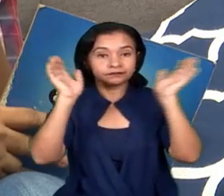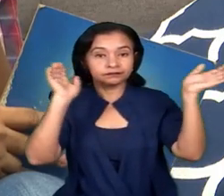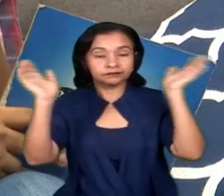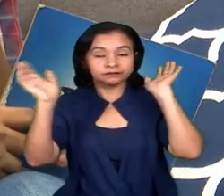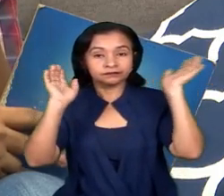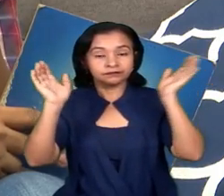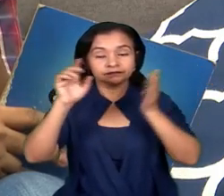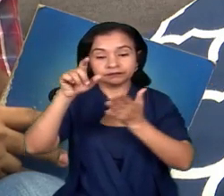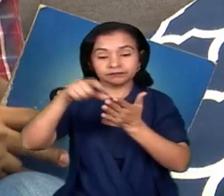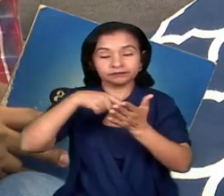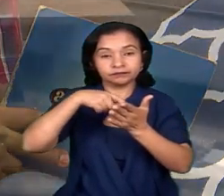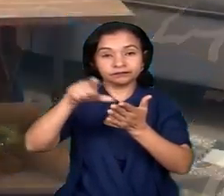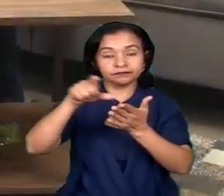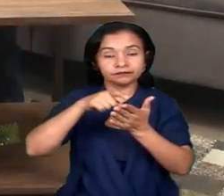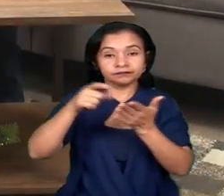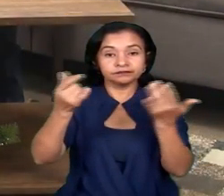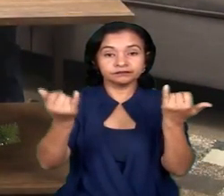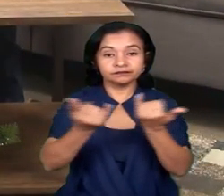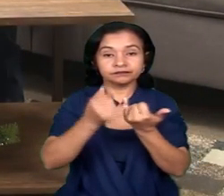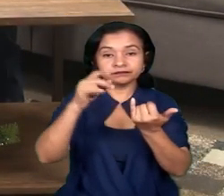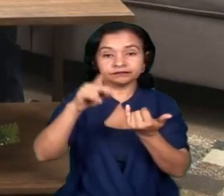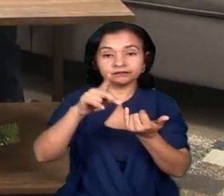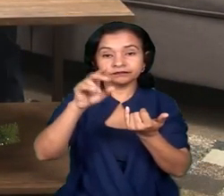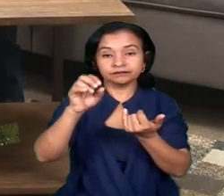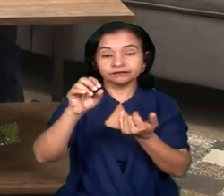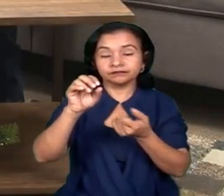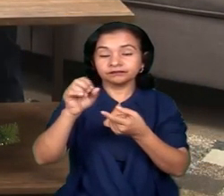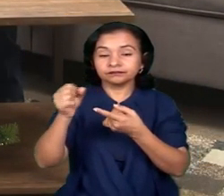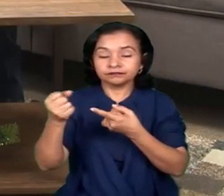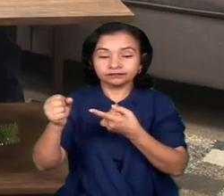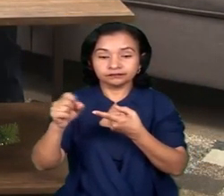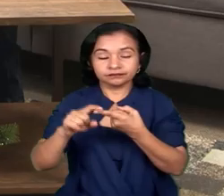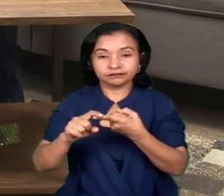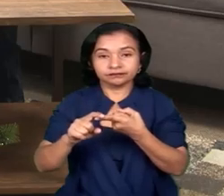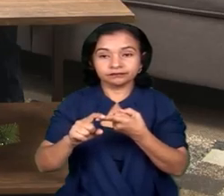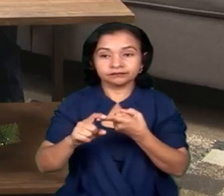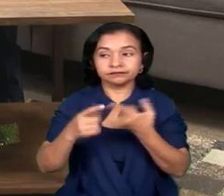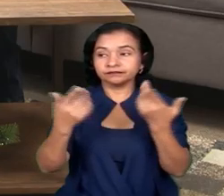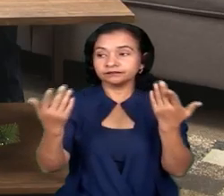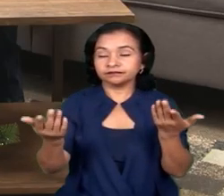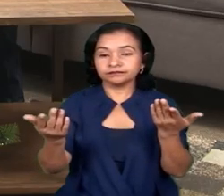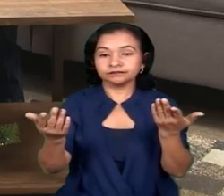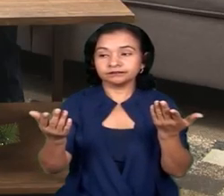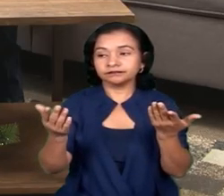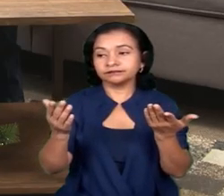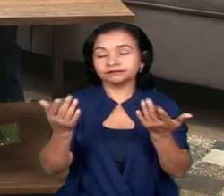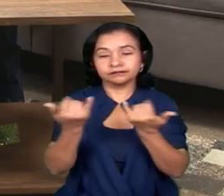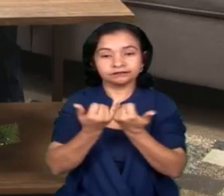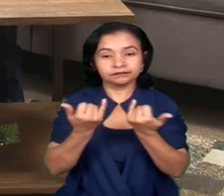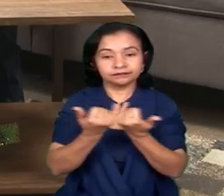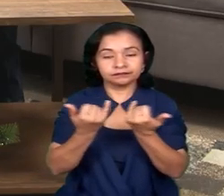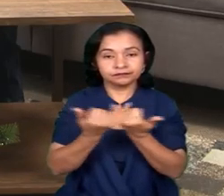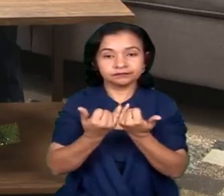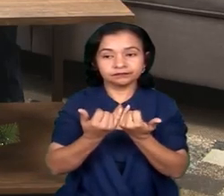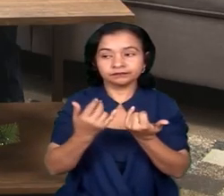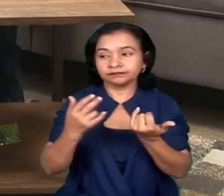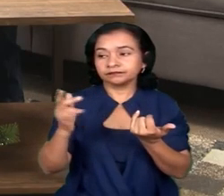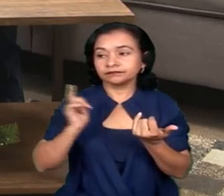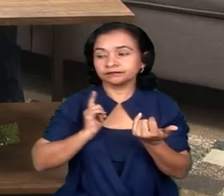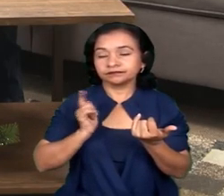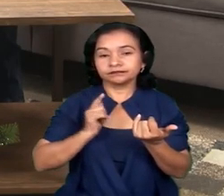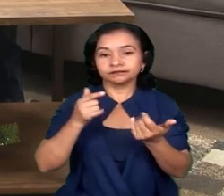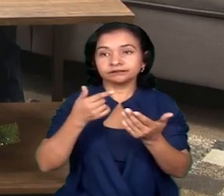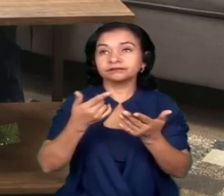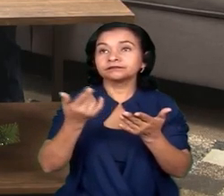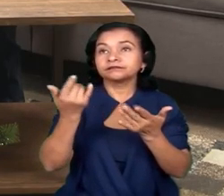sistema de cobro digital, el sistema de POS es muy importante. Bueno, también los retos que tienen plantado a